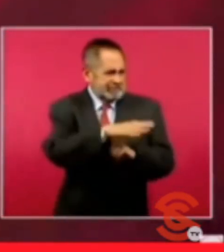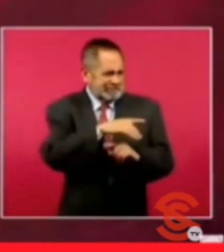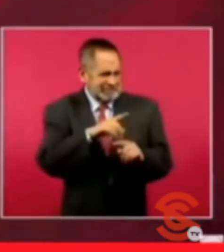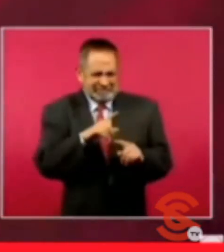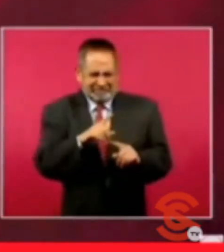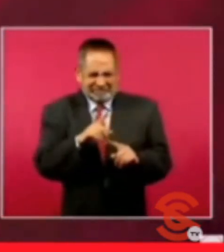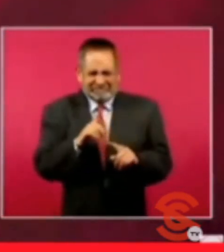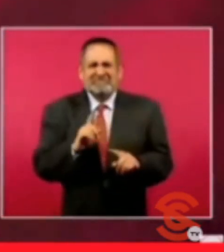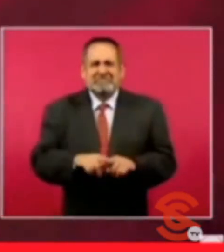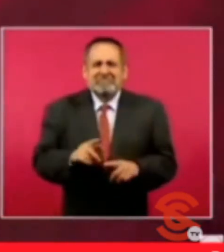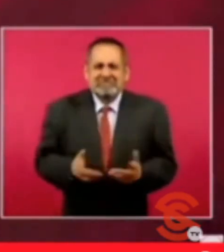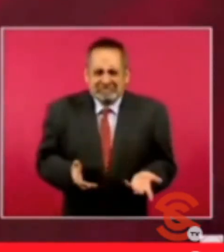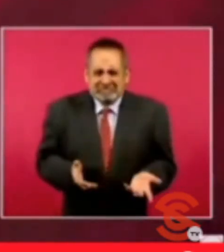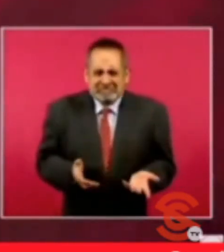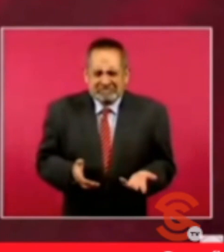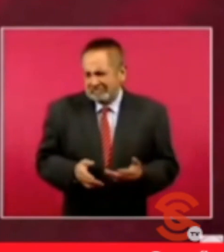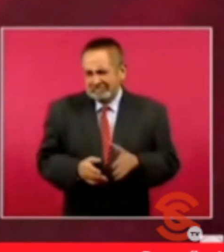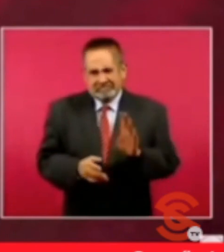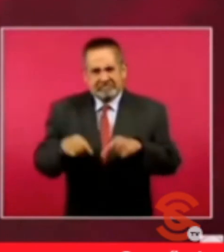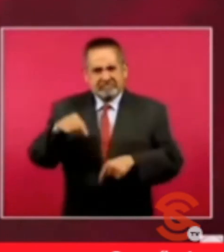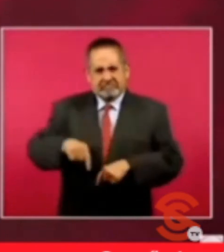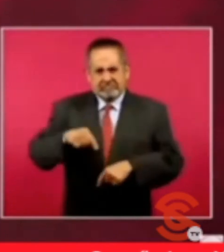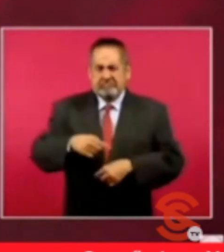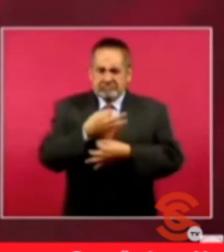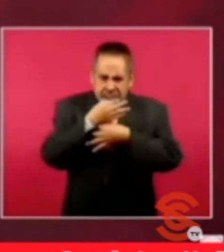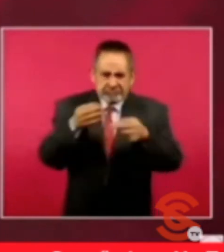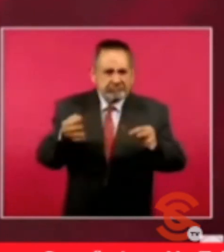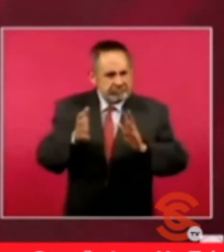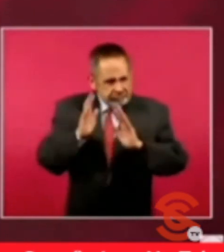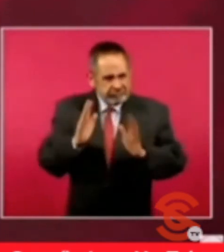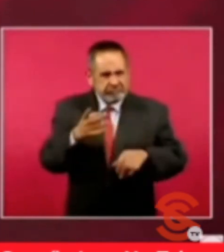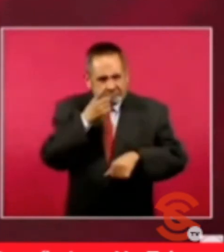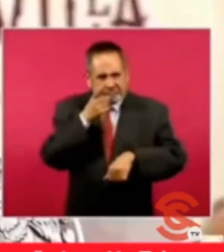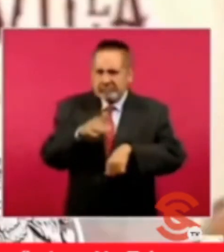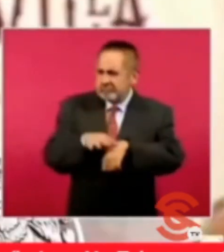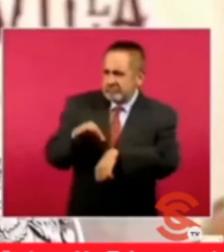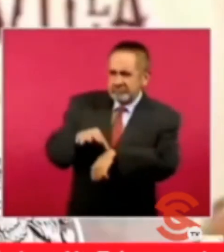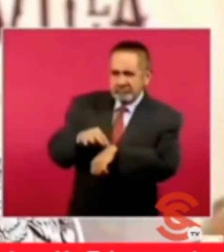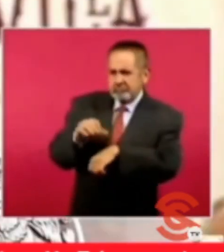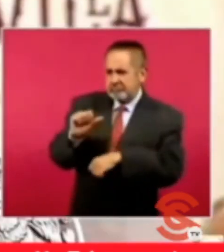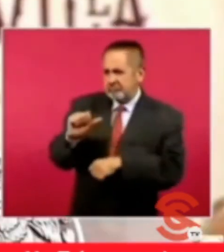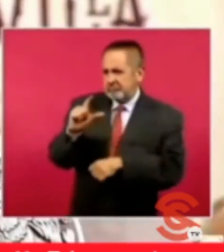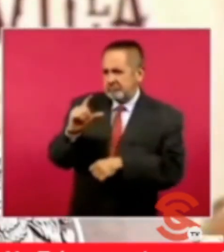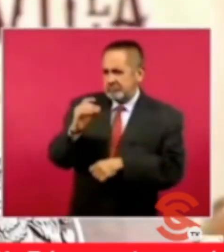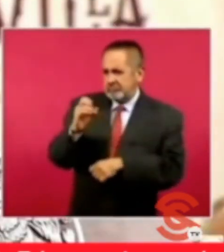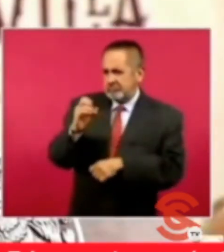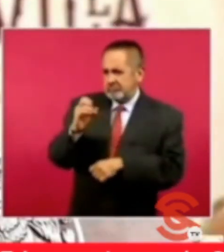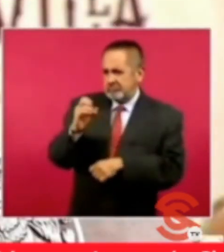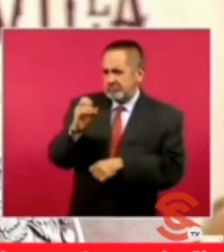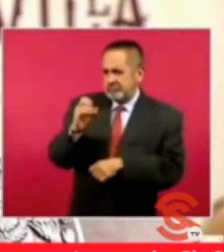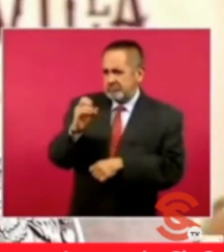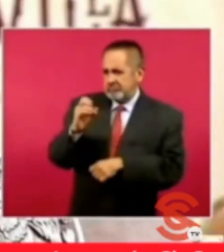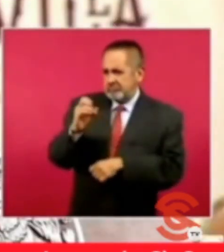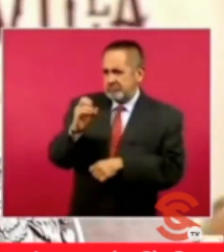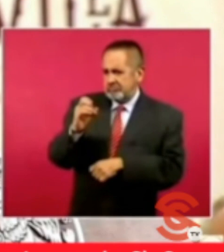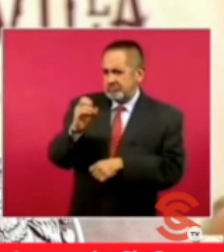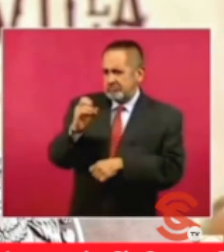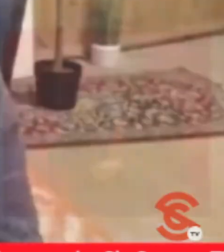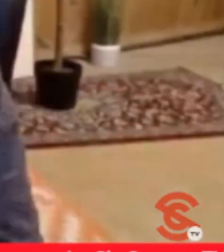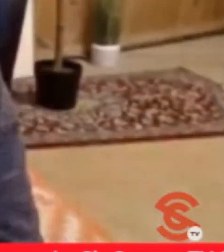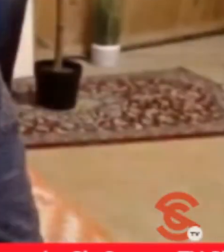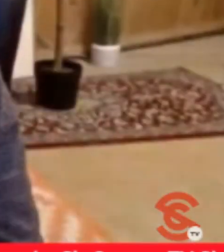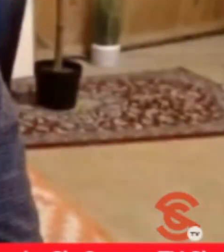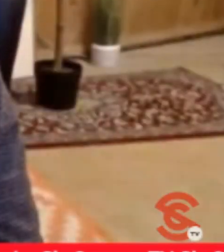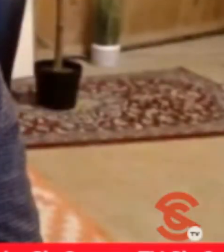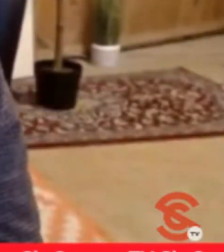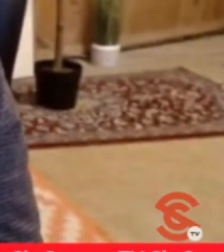ya aquí puntualmente el doctor Alcocer, que es... aparte de todo, ¿el ambiente de qué o qué está pasando, no?